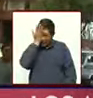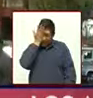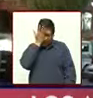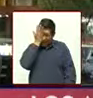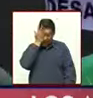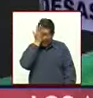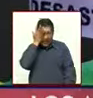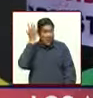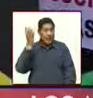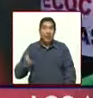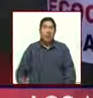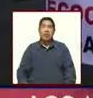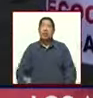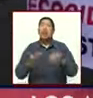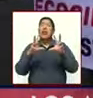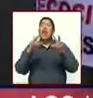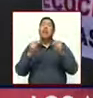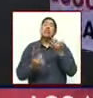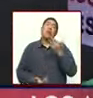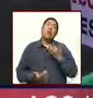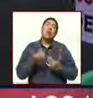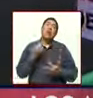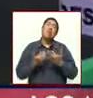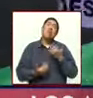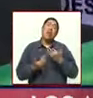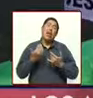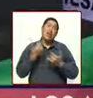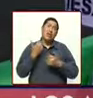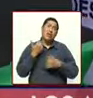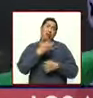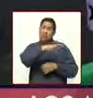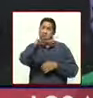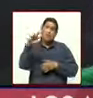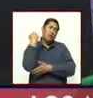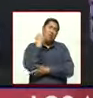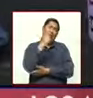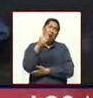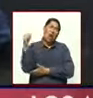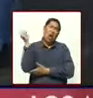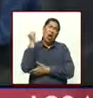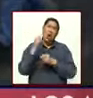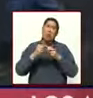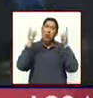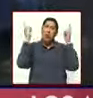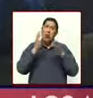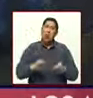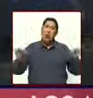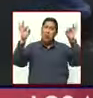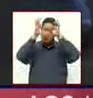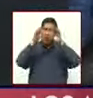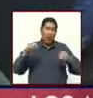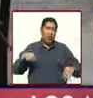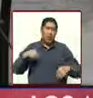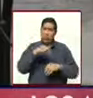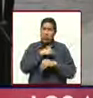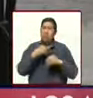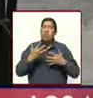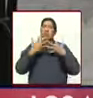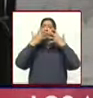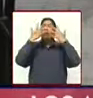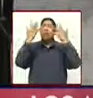daño que se hace. Ya no quemen en lugar de los bosques. Son muy importantes para nuestra respiración.